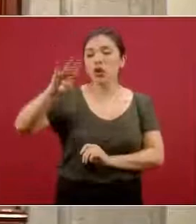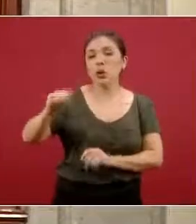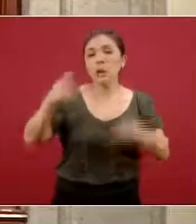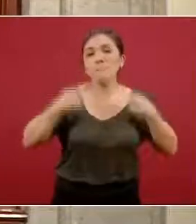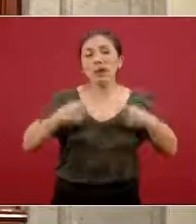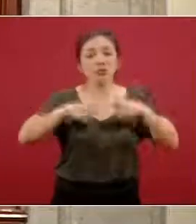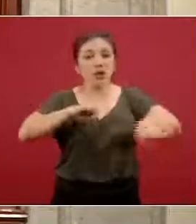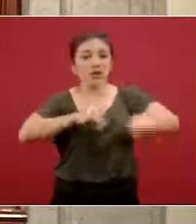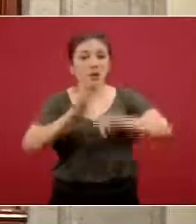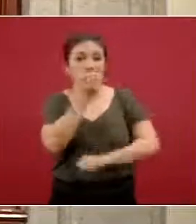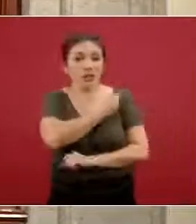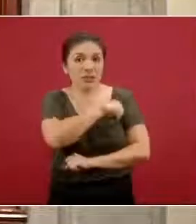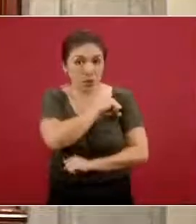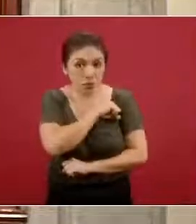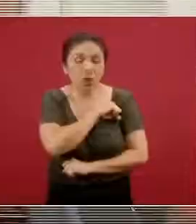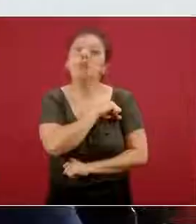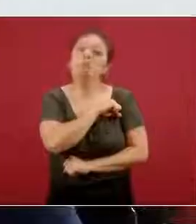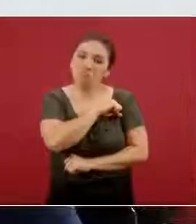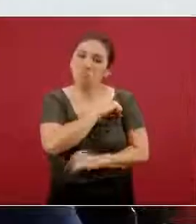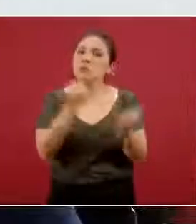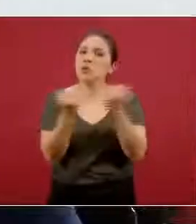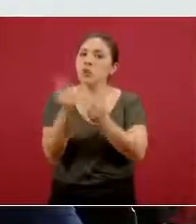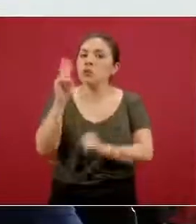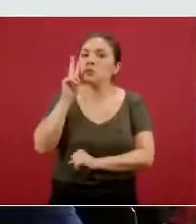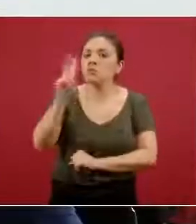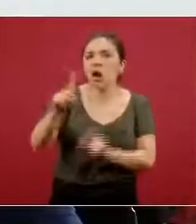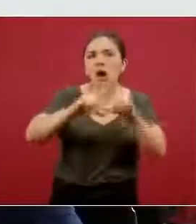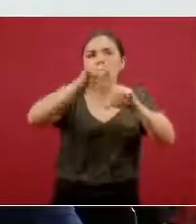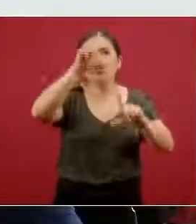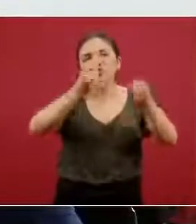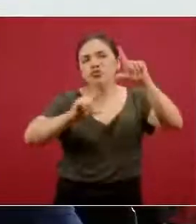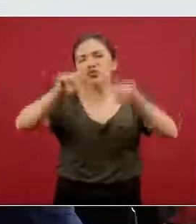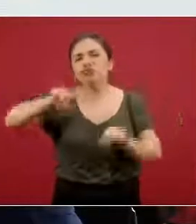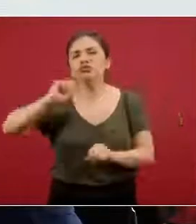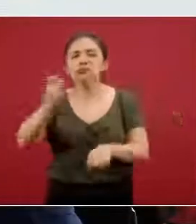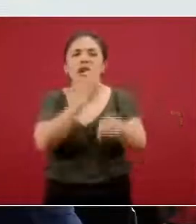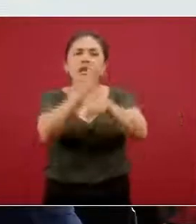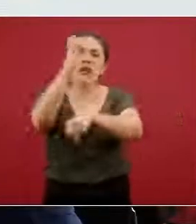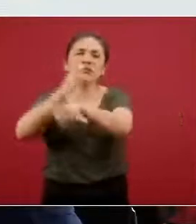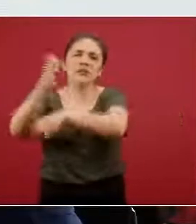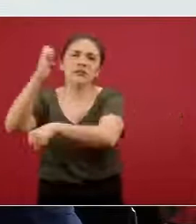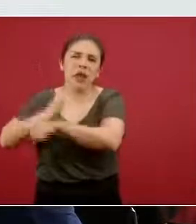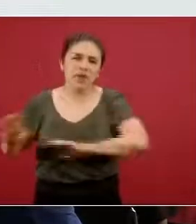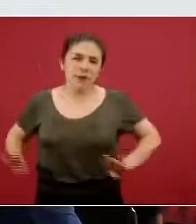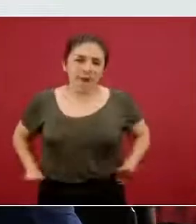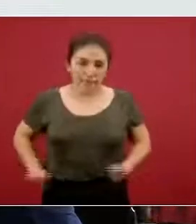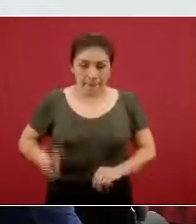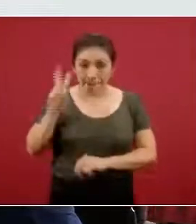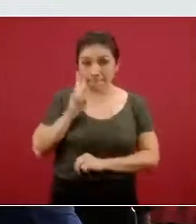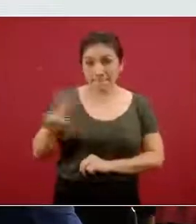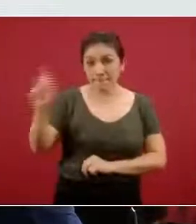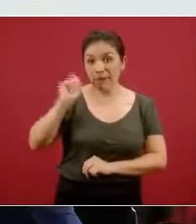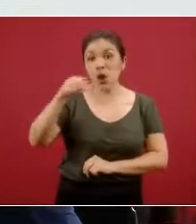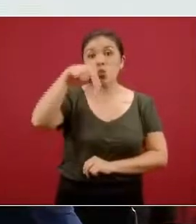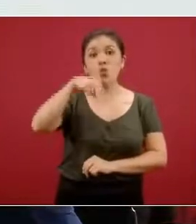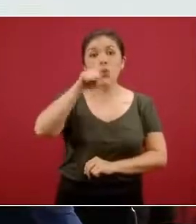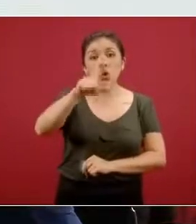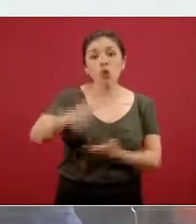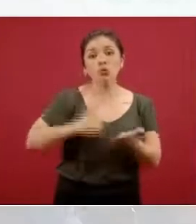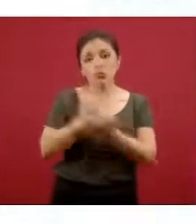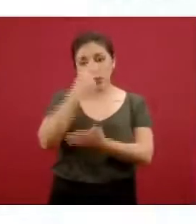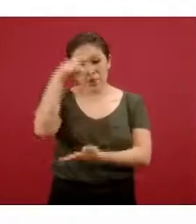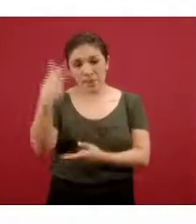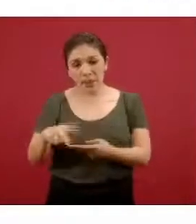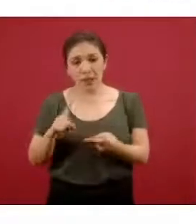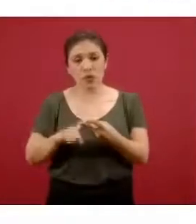profesionales de la salud e igualmente pueden ustedes verlos distribuidos por entidad federativa, siendo Nuevo León, Ciudad de